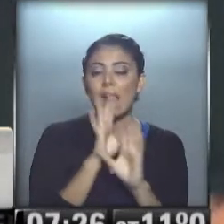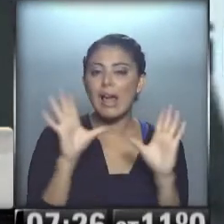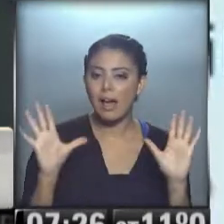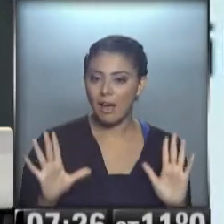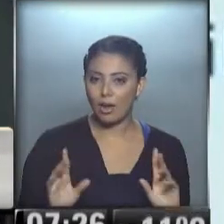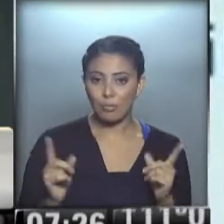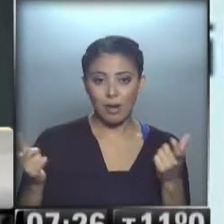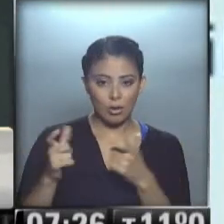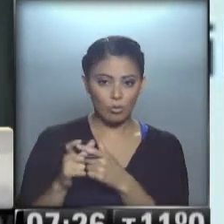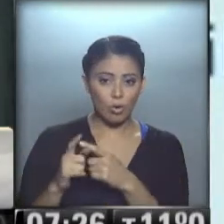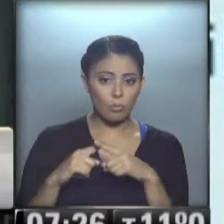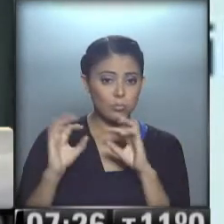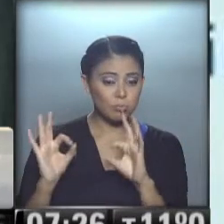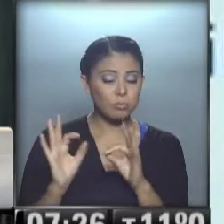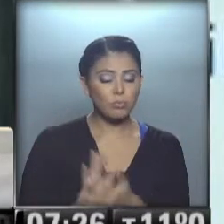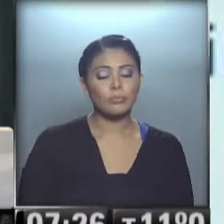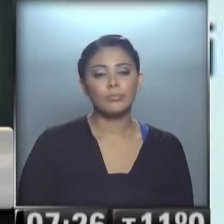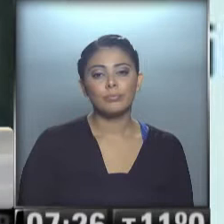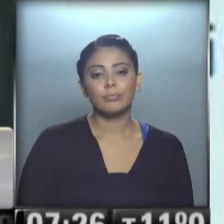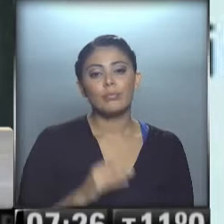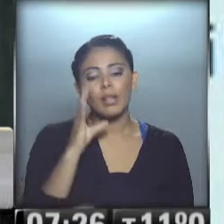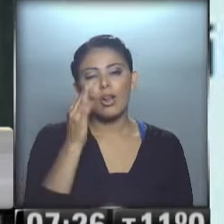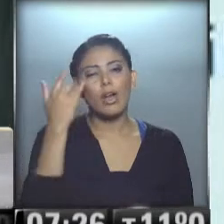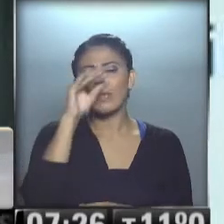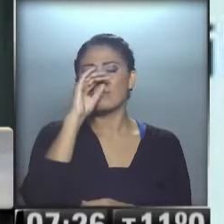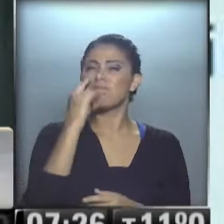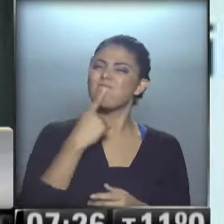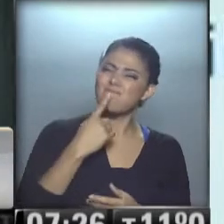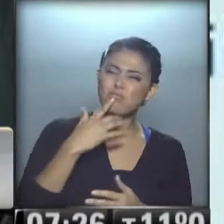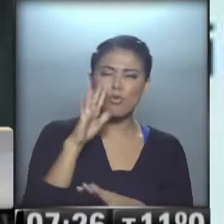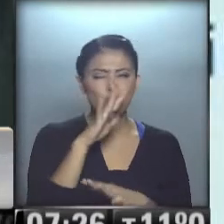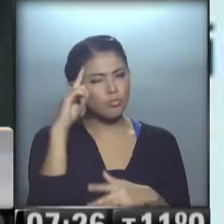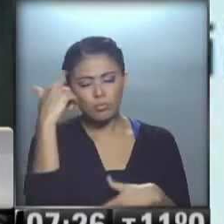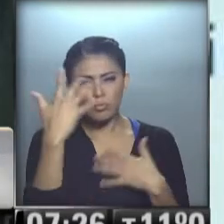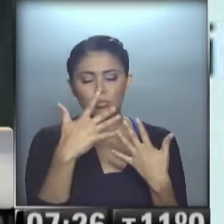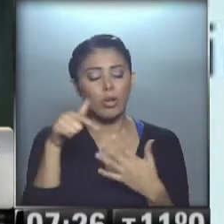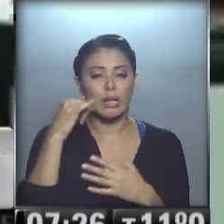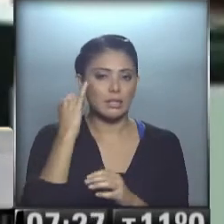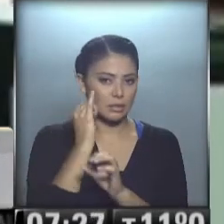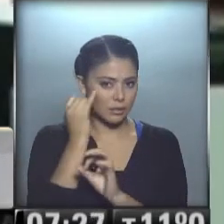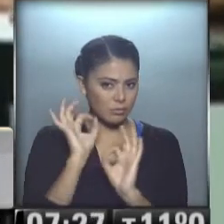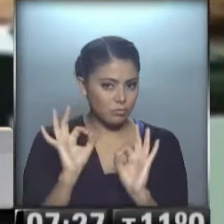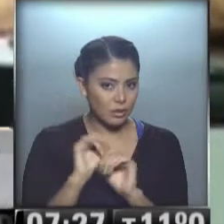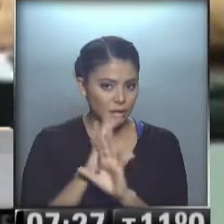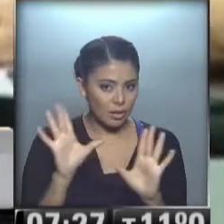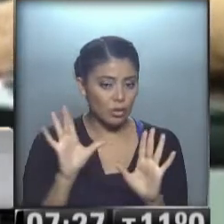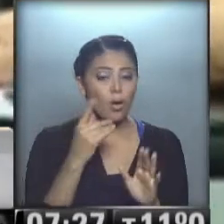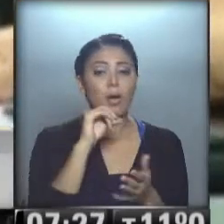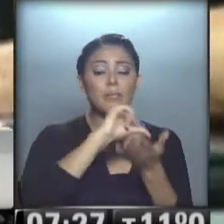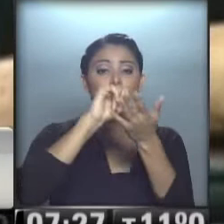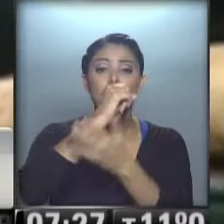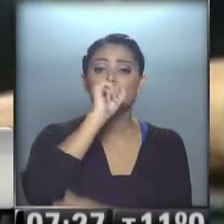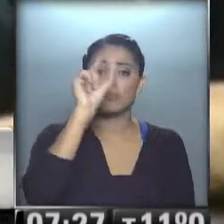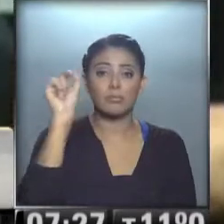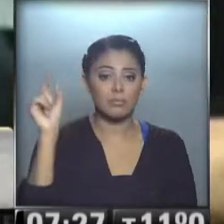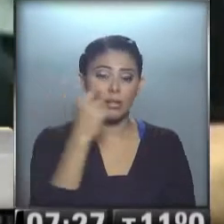claro en esta reunión y era bastante nebuloso en otras oportunidades. La soberanía de los países